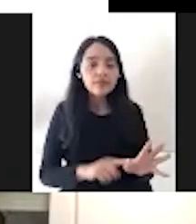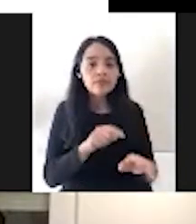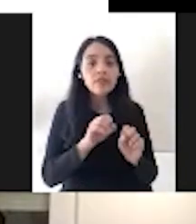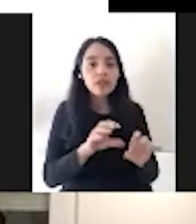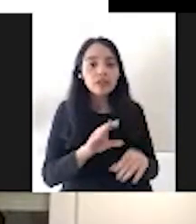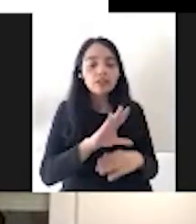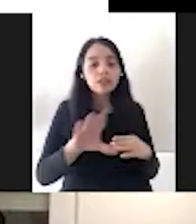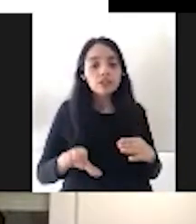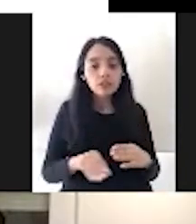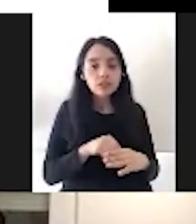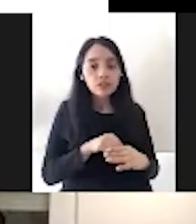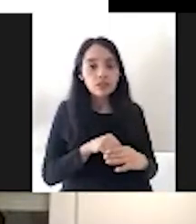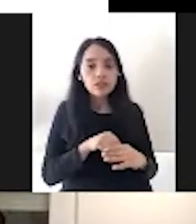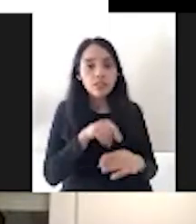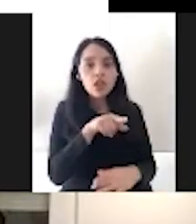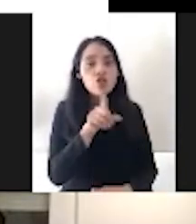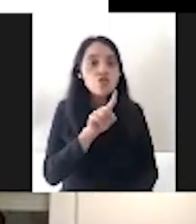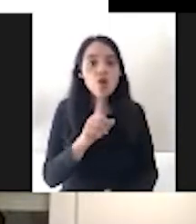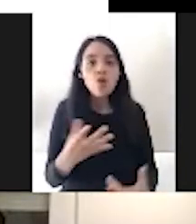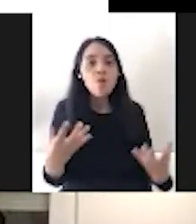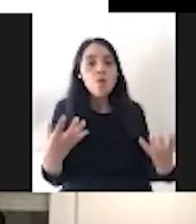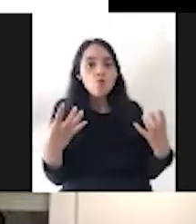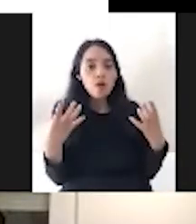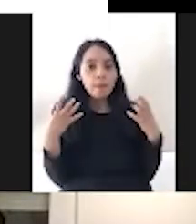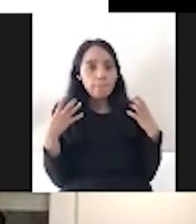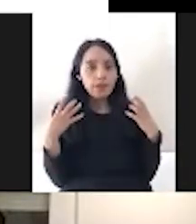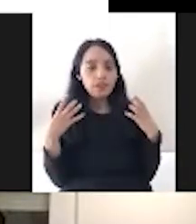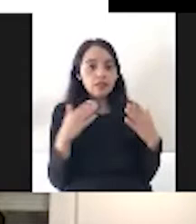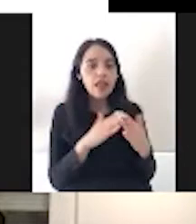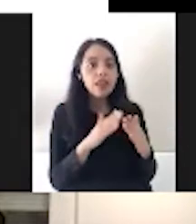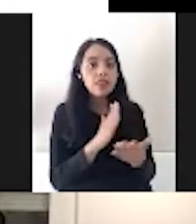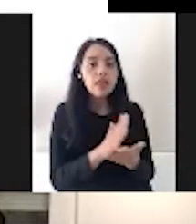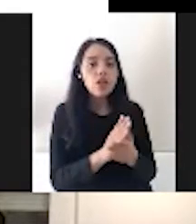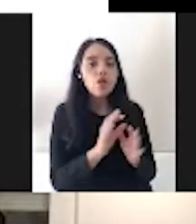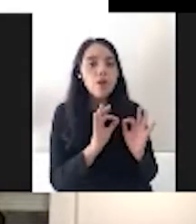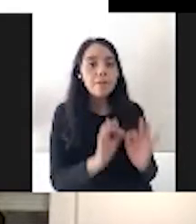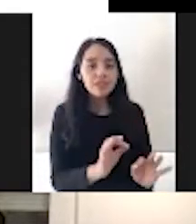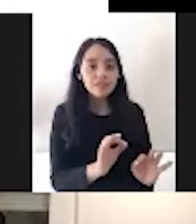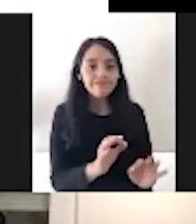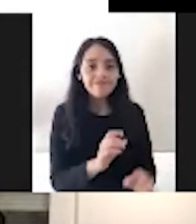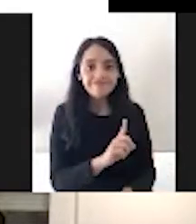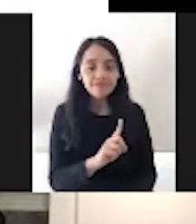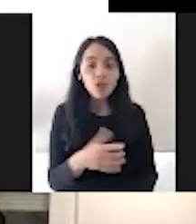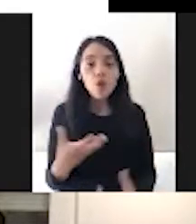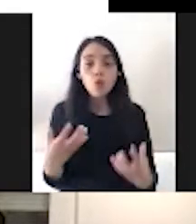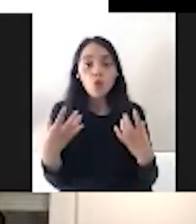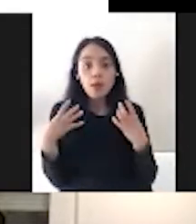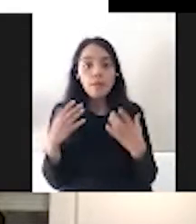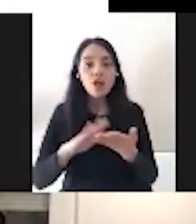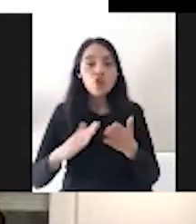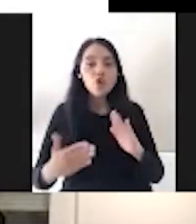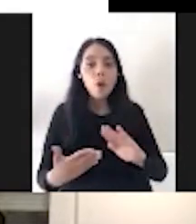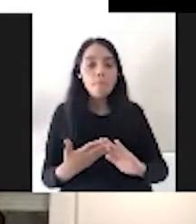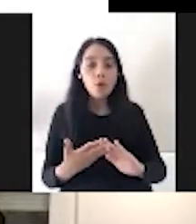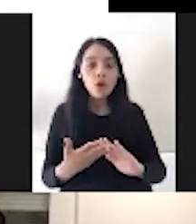habla que no es una responsabilidad de la educación especial, y eso hay que tenerlo muy en cuenta, que es una responsabilidad de la comunidad educativa, que somos